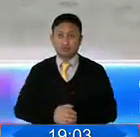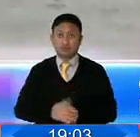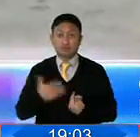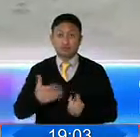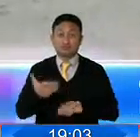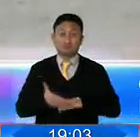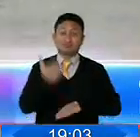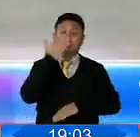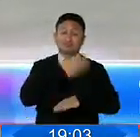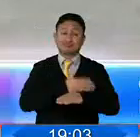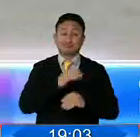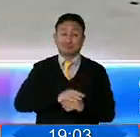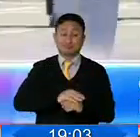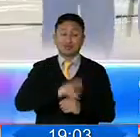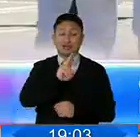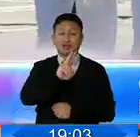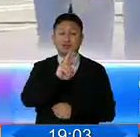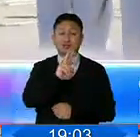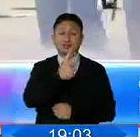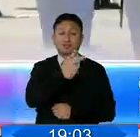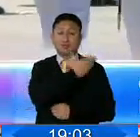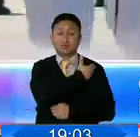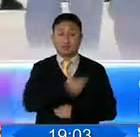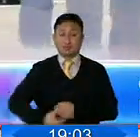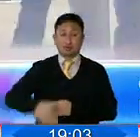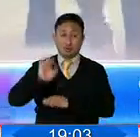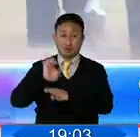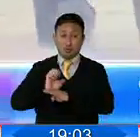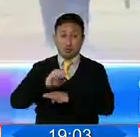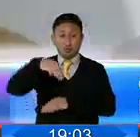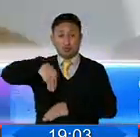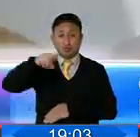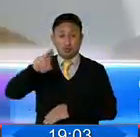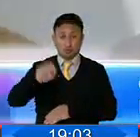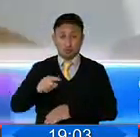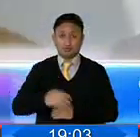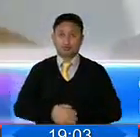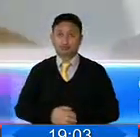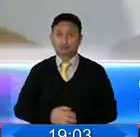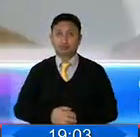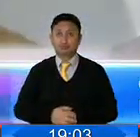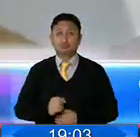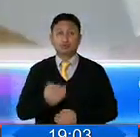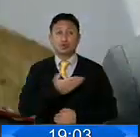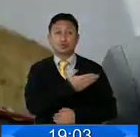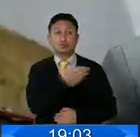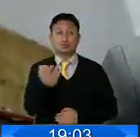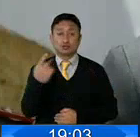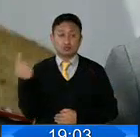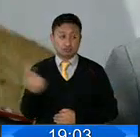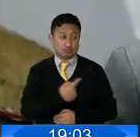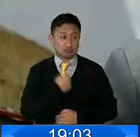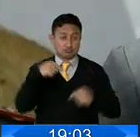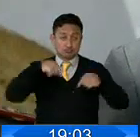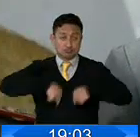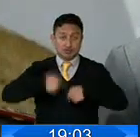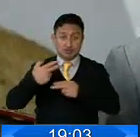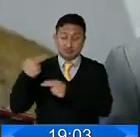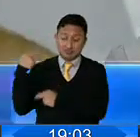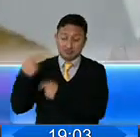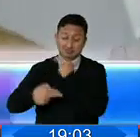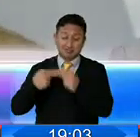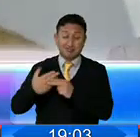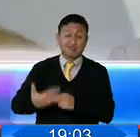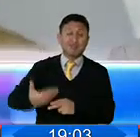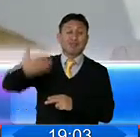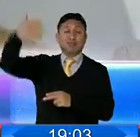parte de la historia María Alejandra Muñoz, vicepresidenta del Ecuador. Ustedes y nosotros somos herederos de